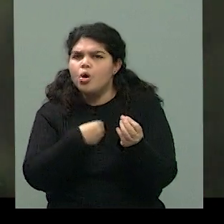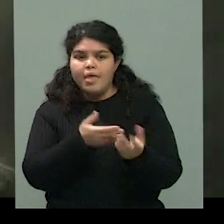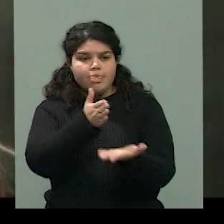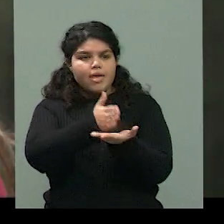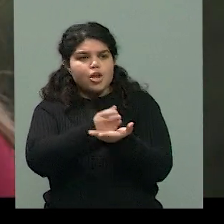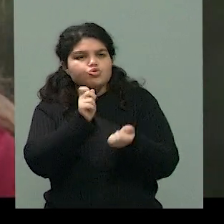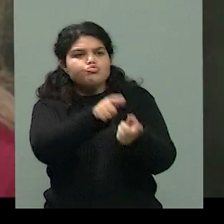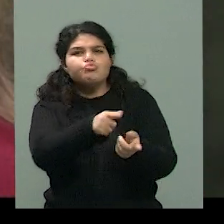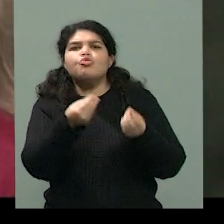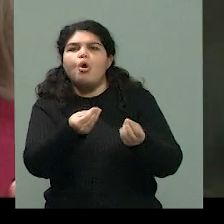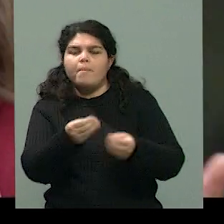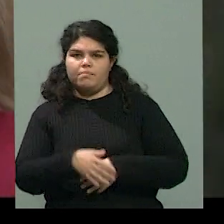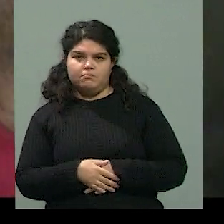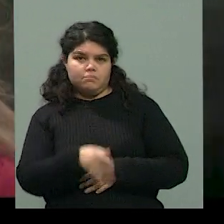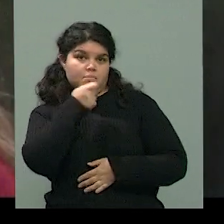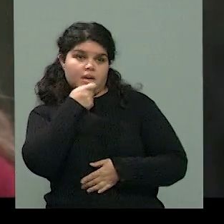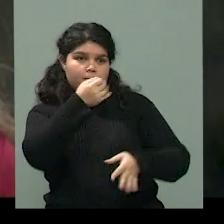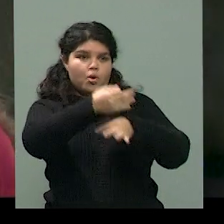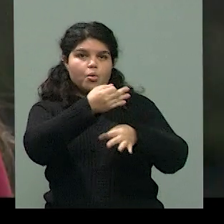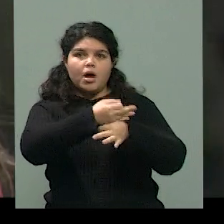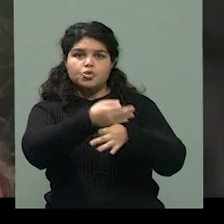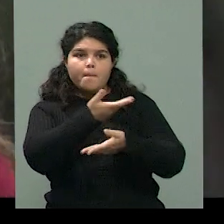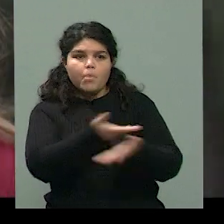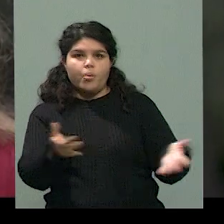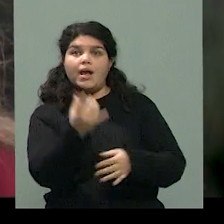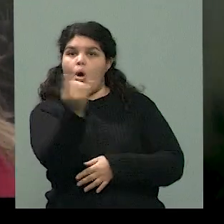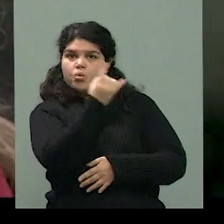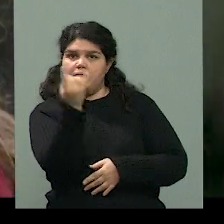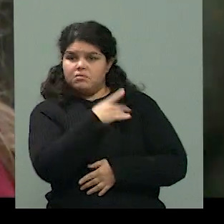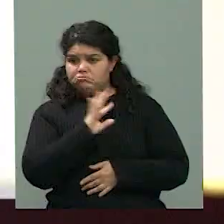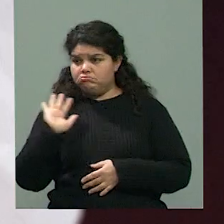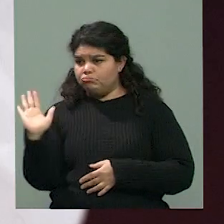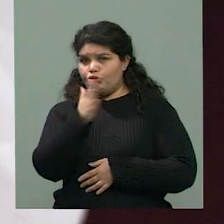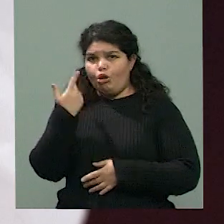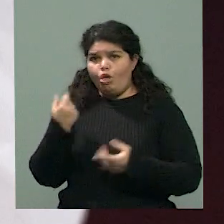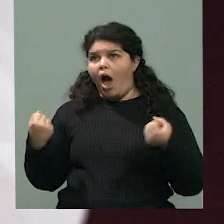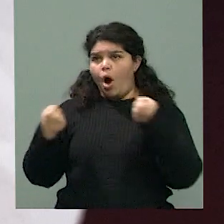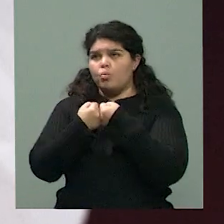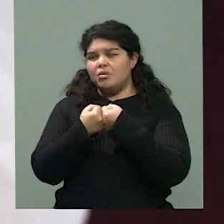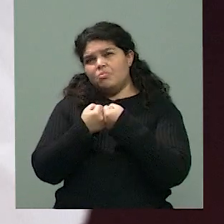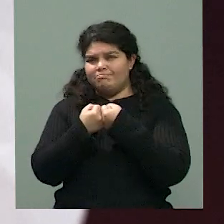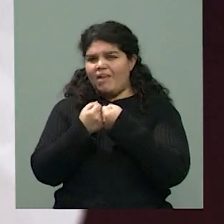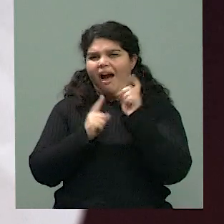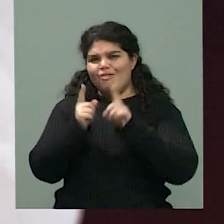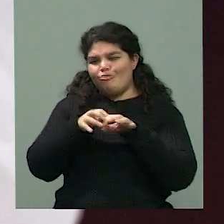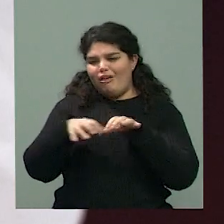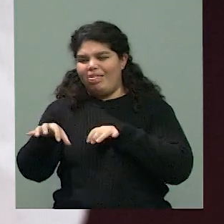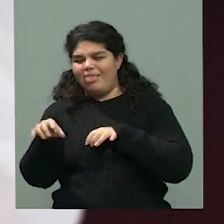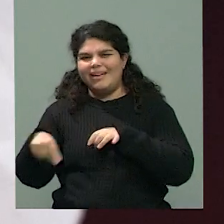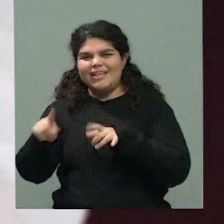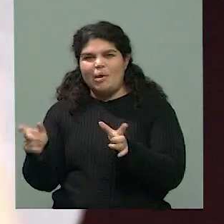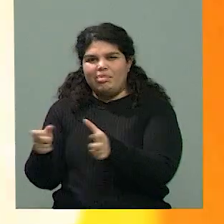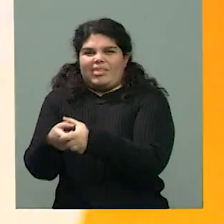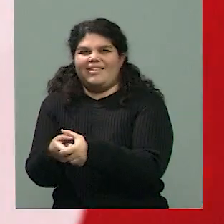derecho. Educación pública, las universidades. Estamos todos de acuerdo que la universidad, bueno, digo, hay una minoría que seguramente que